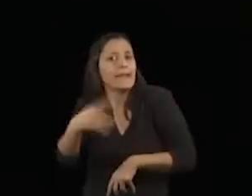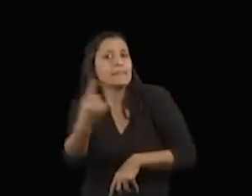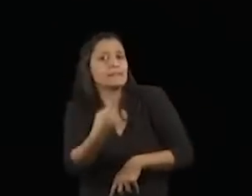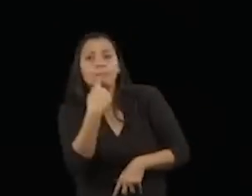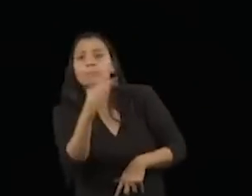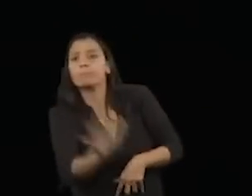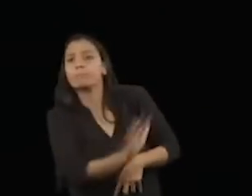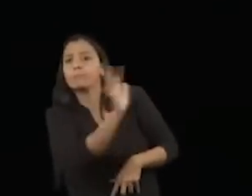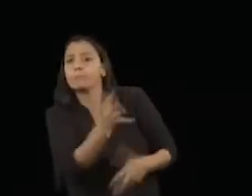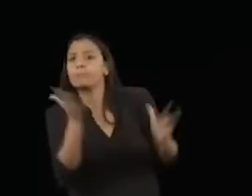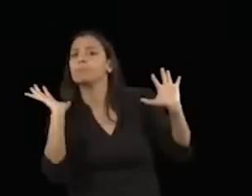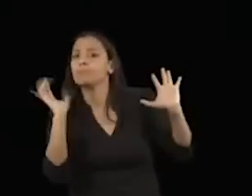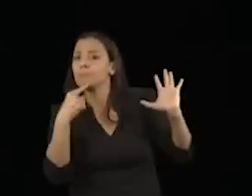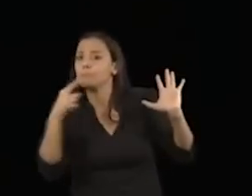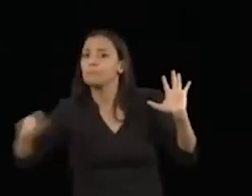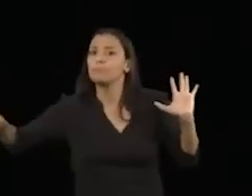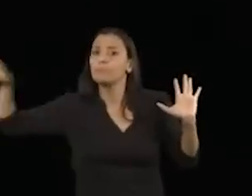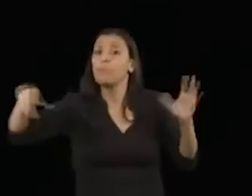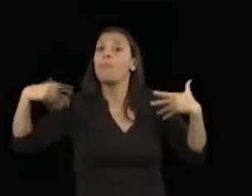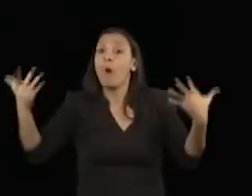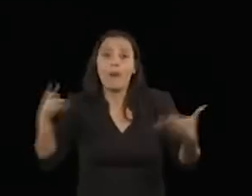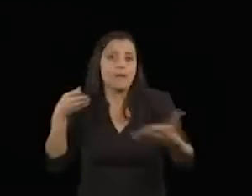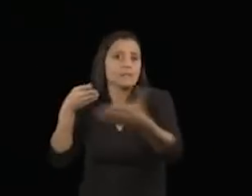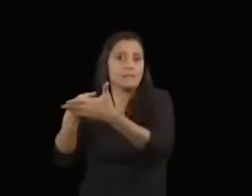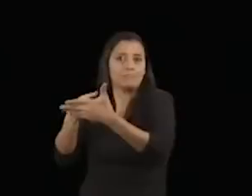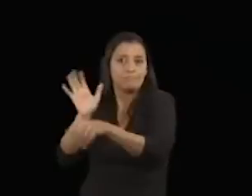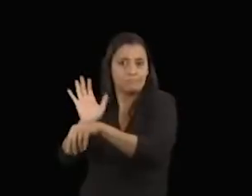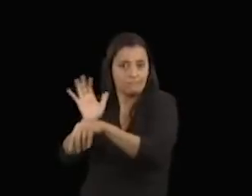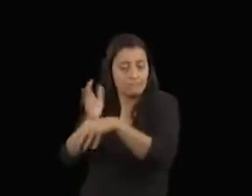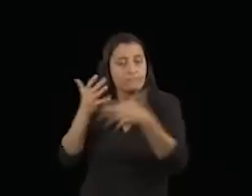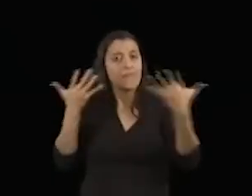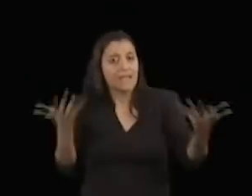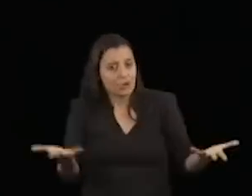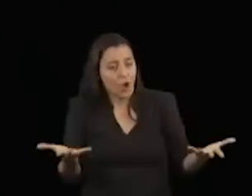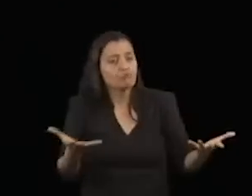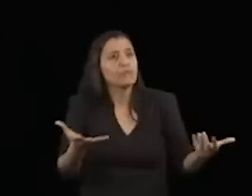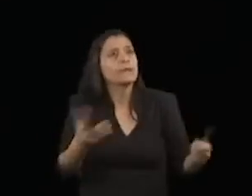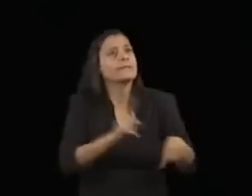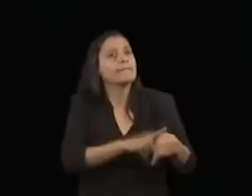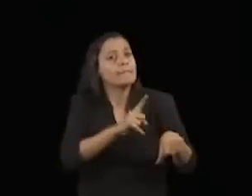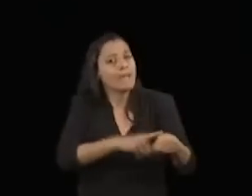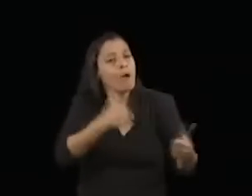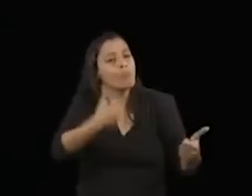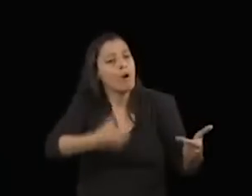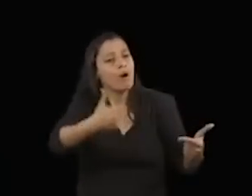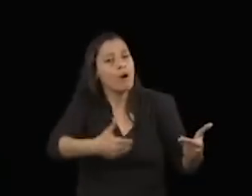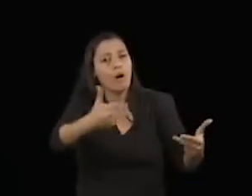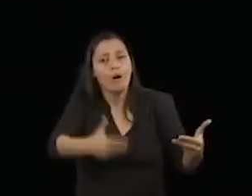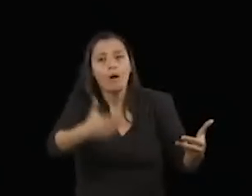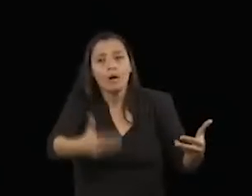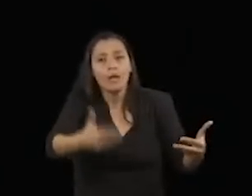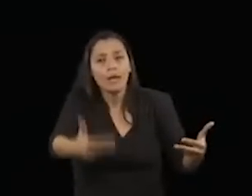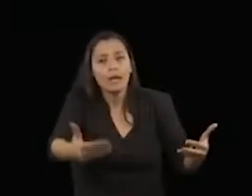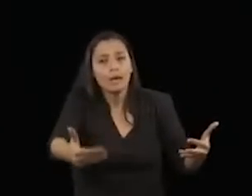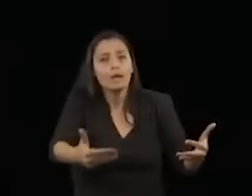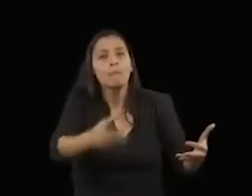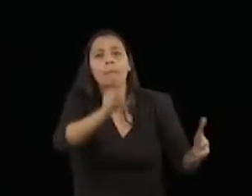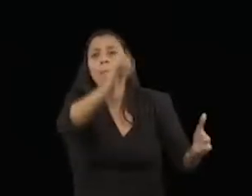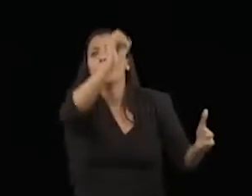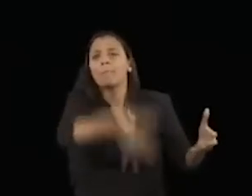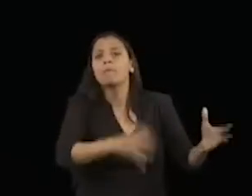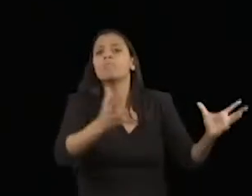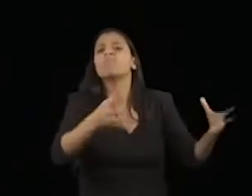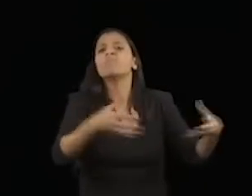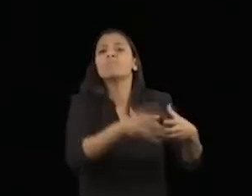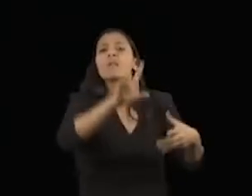artificial. Es decir, digamos, cada tanto, digamos, siempre reaparecen los luditas, es decir, los que